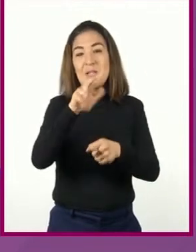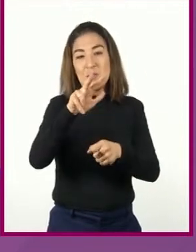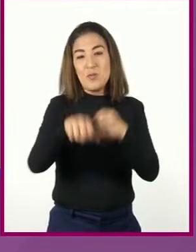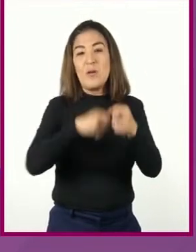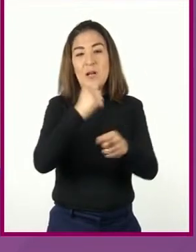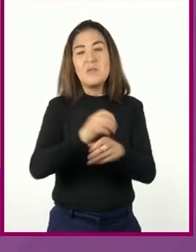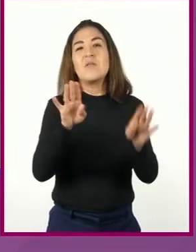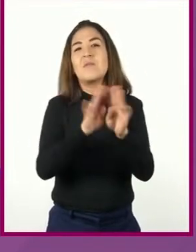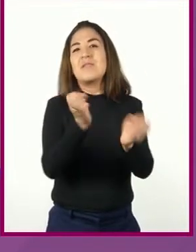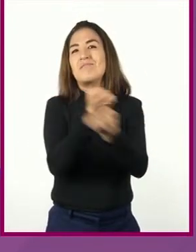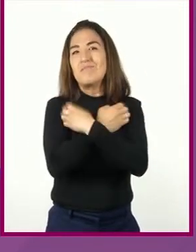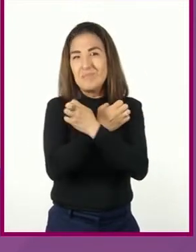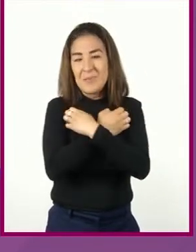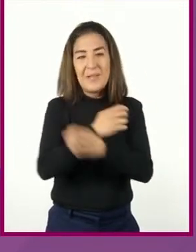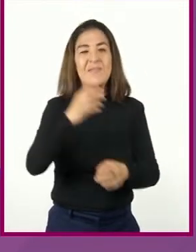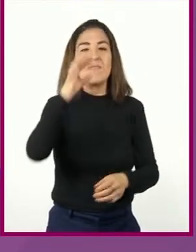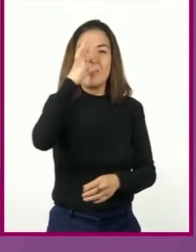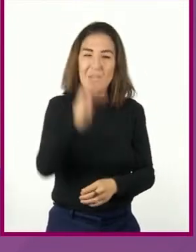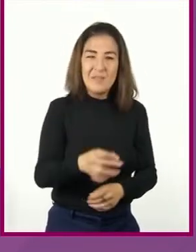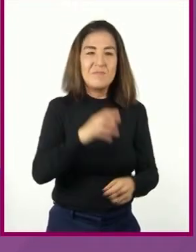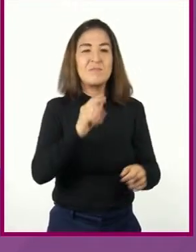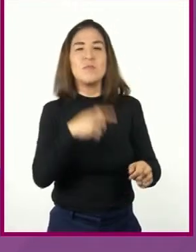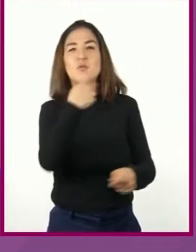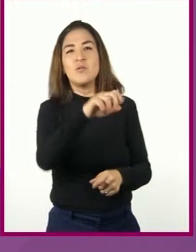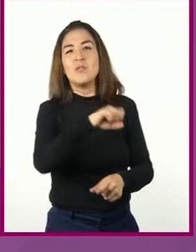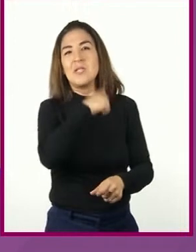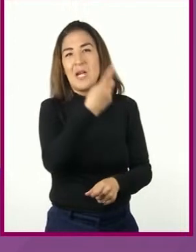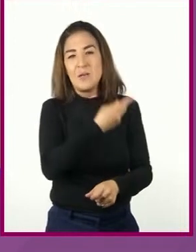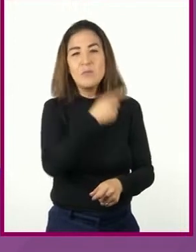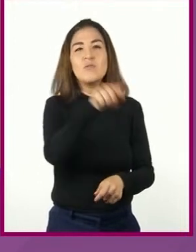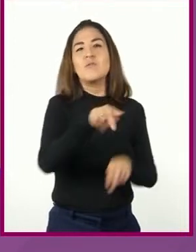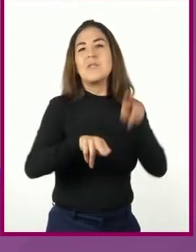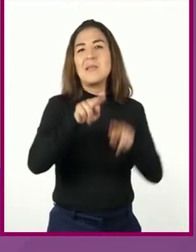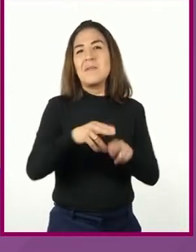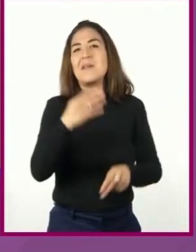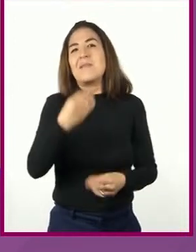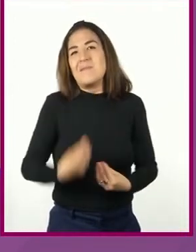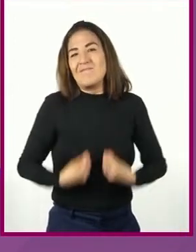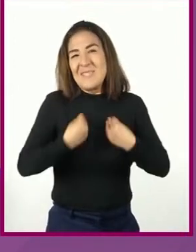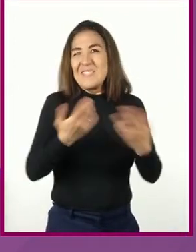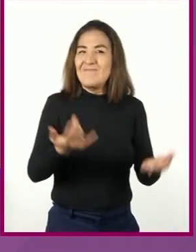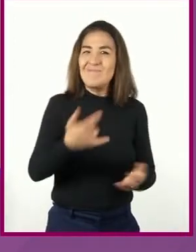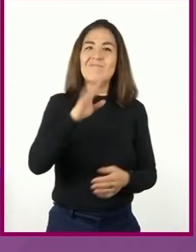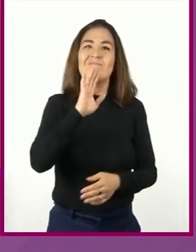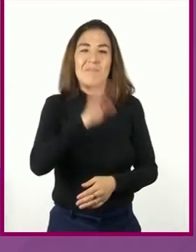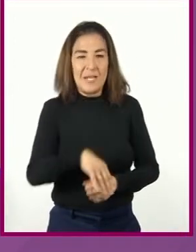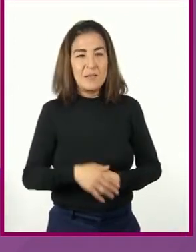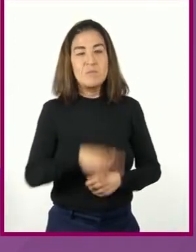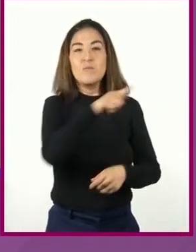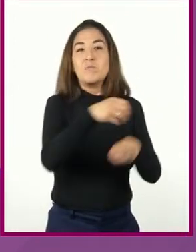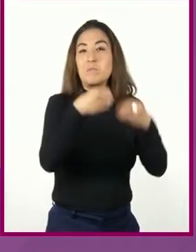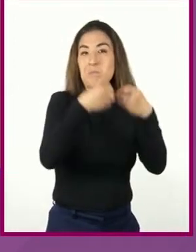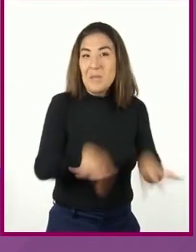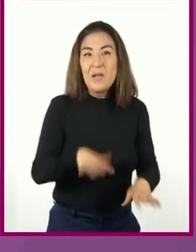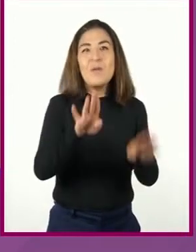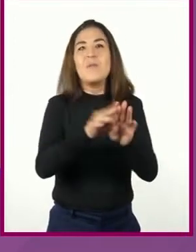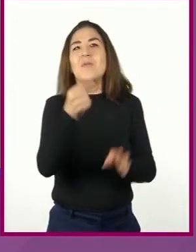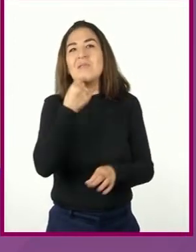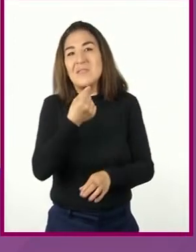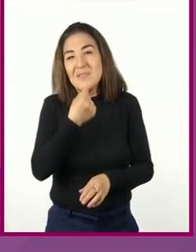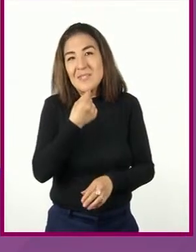educación, la salud, la protección y a un nivel de vida adecuado. Pierden su niñez y deben asumir obligaciones de